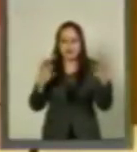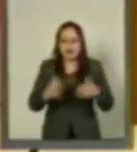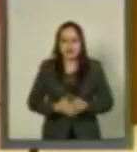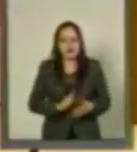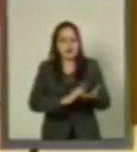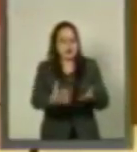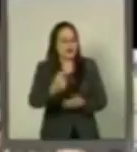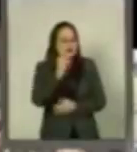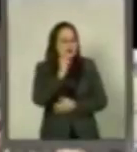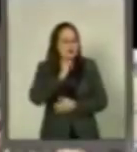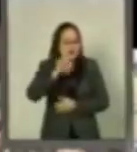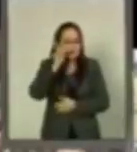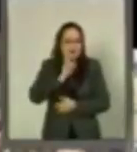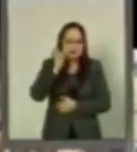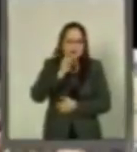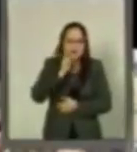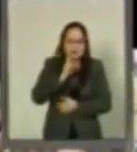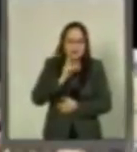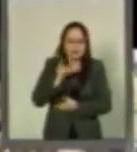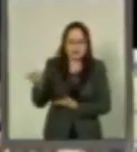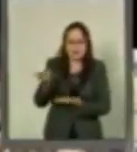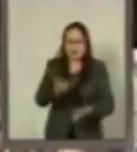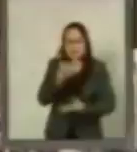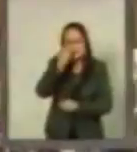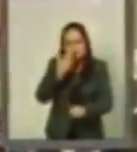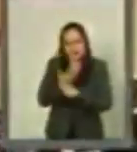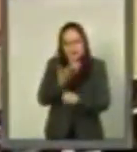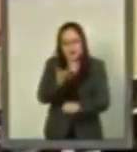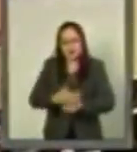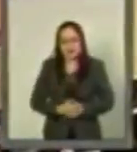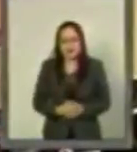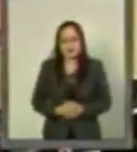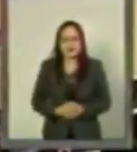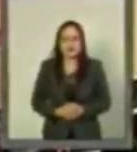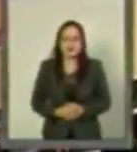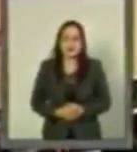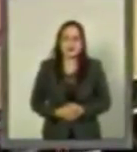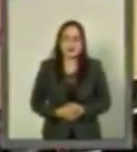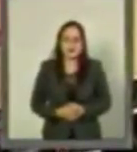Gracias, senadora Dávila. Adelante, secretario.